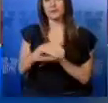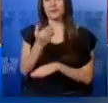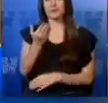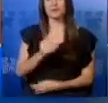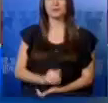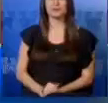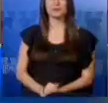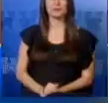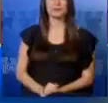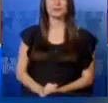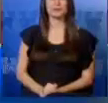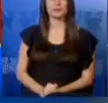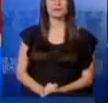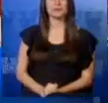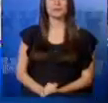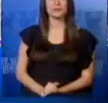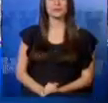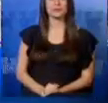adelante.